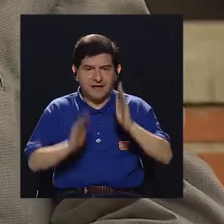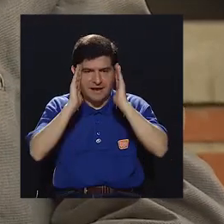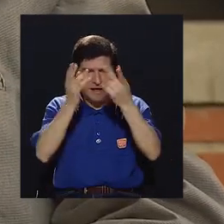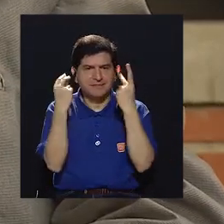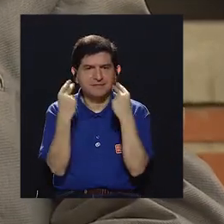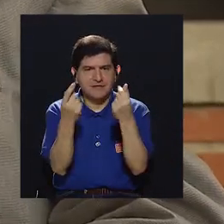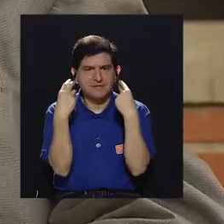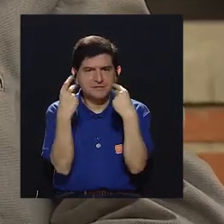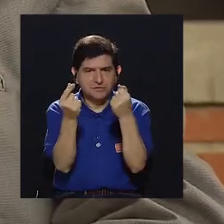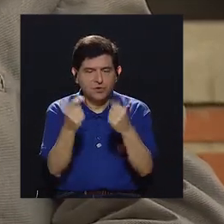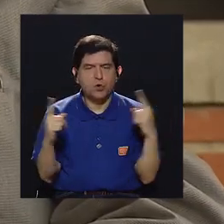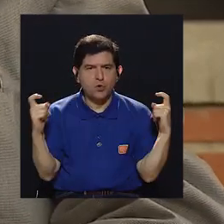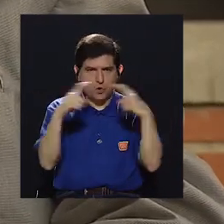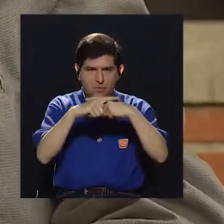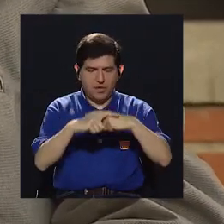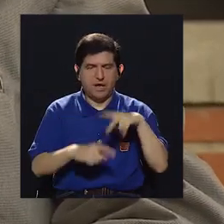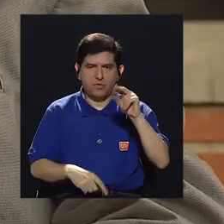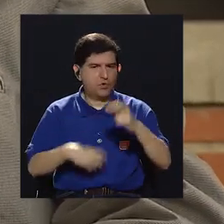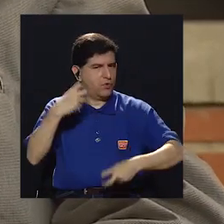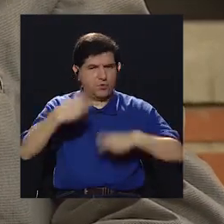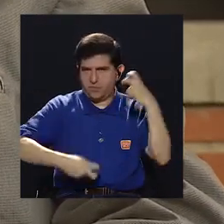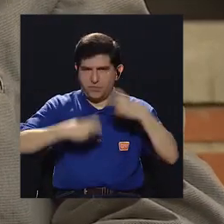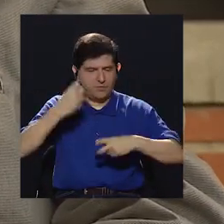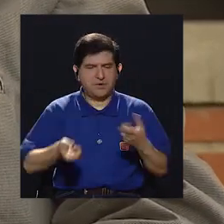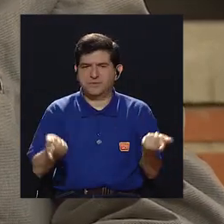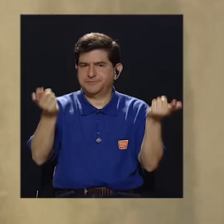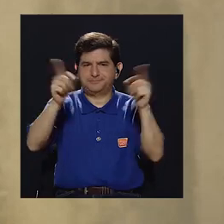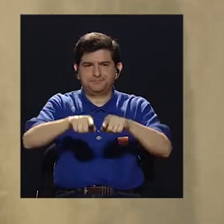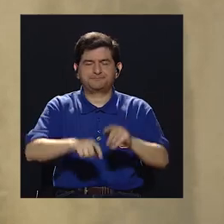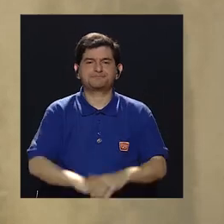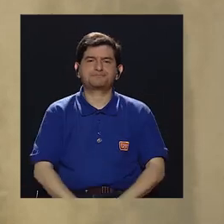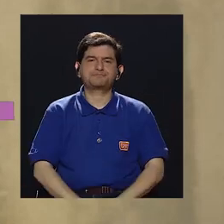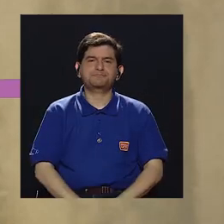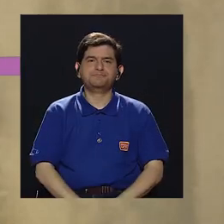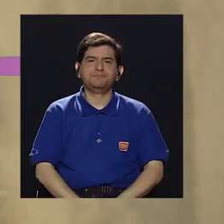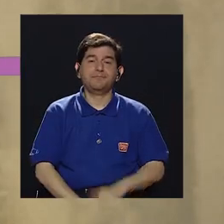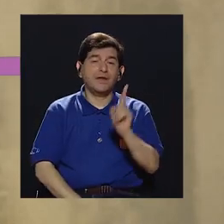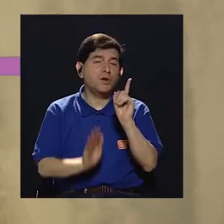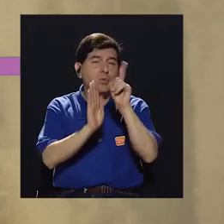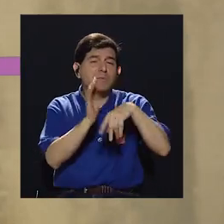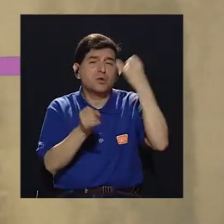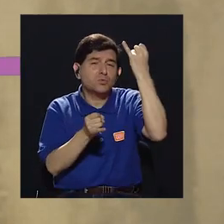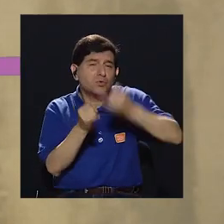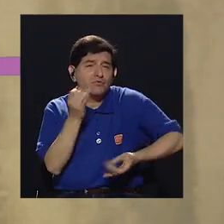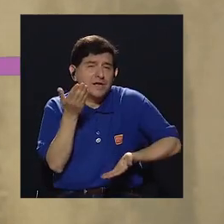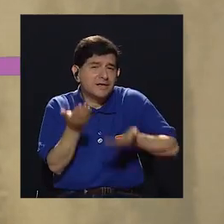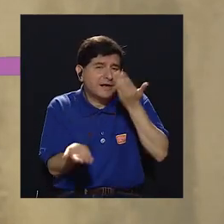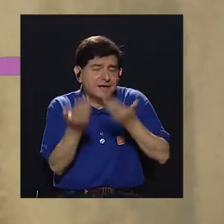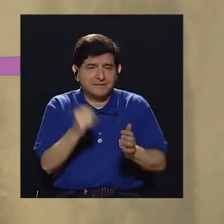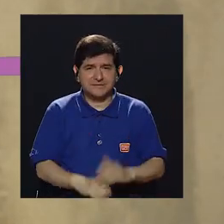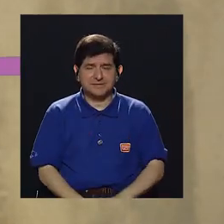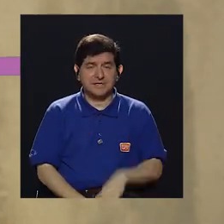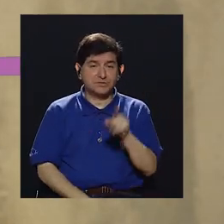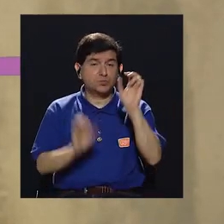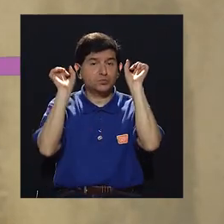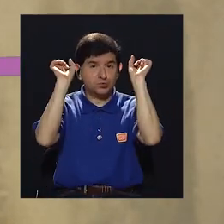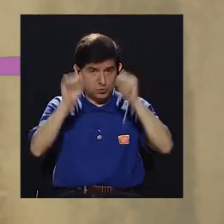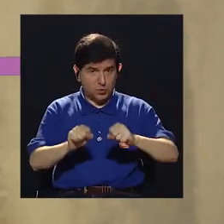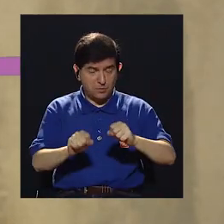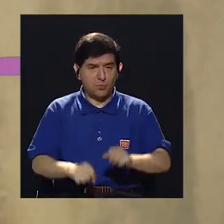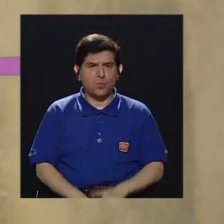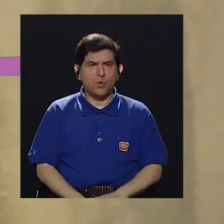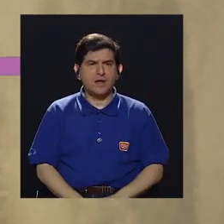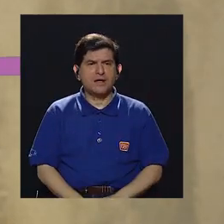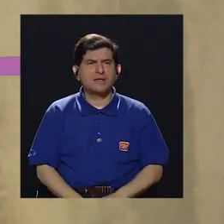que solucionarles rápidamente lo más complejo para que no tengan complicaciones. Doctor, en este minuto final que nos queda, tal vez si usted pudiera